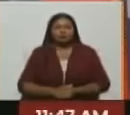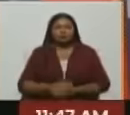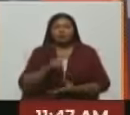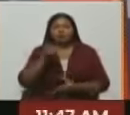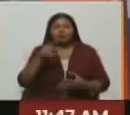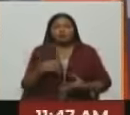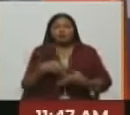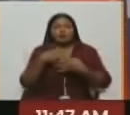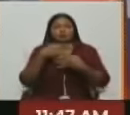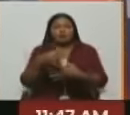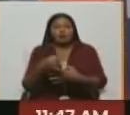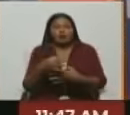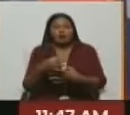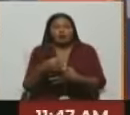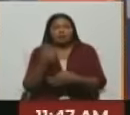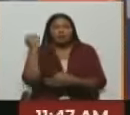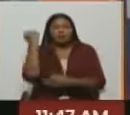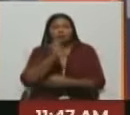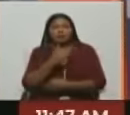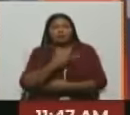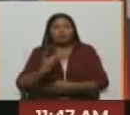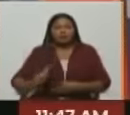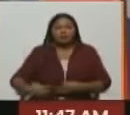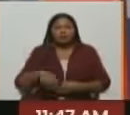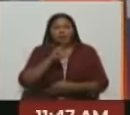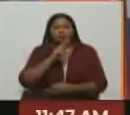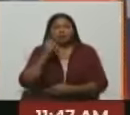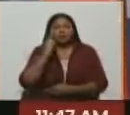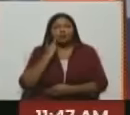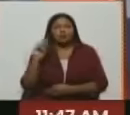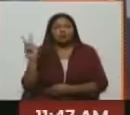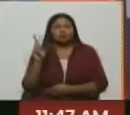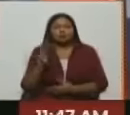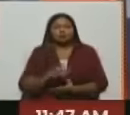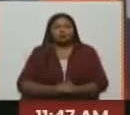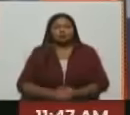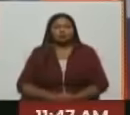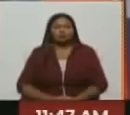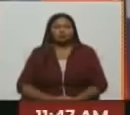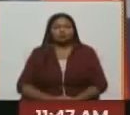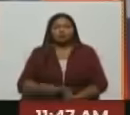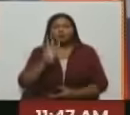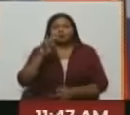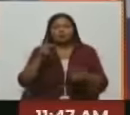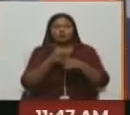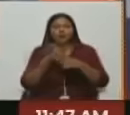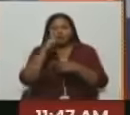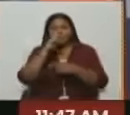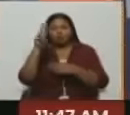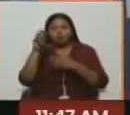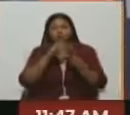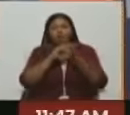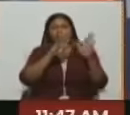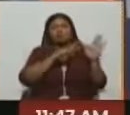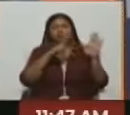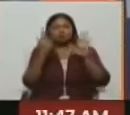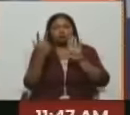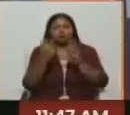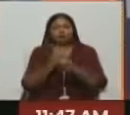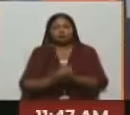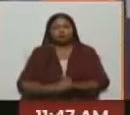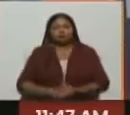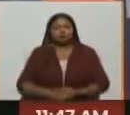intentaron asesinar al presidente de la República, Nicolás Maduro, el 4 de agosto del año 2018,